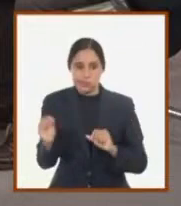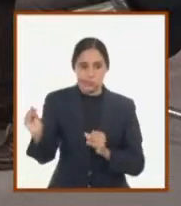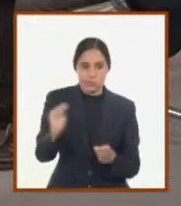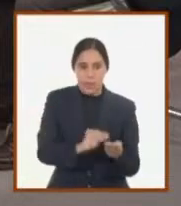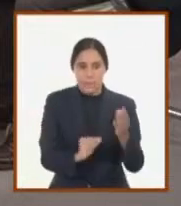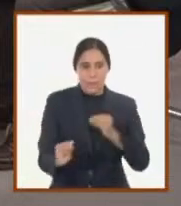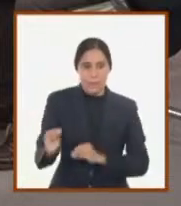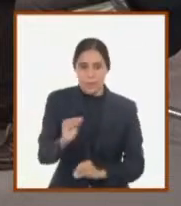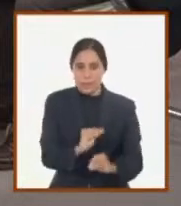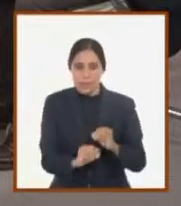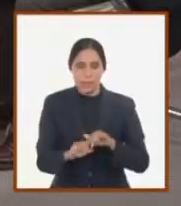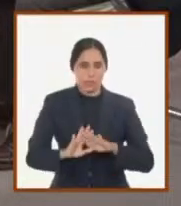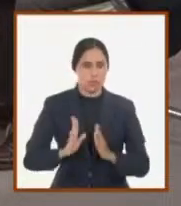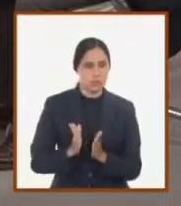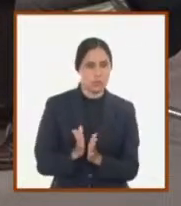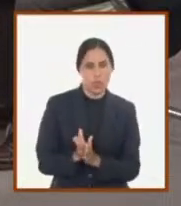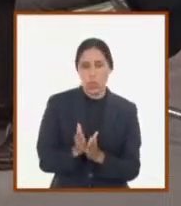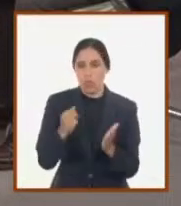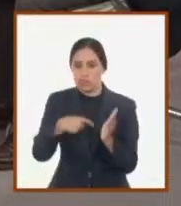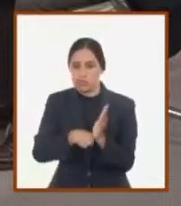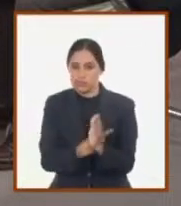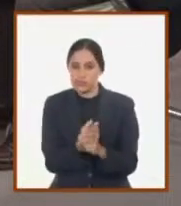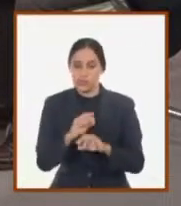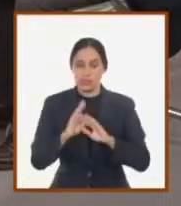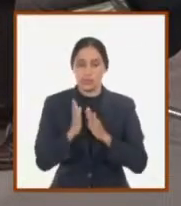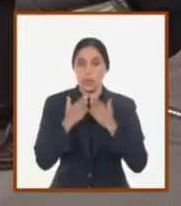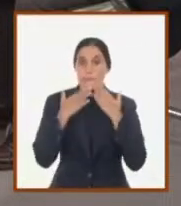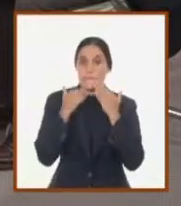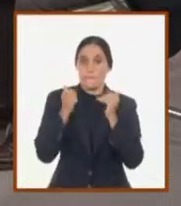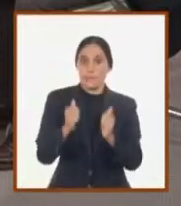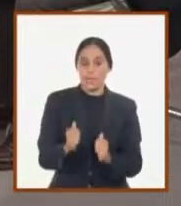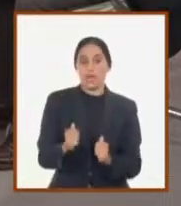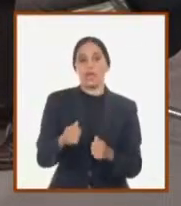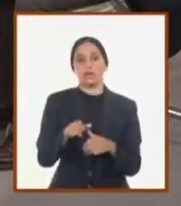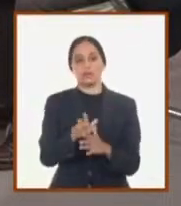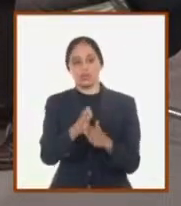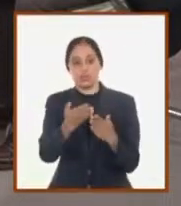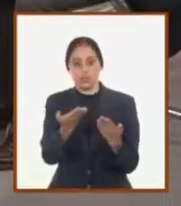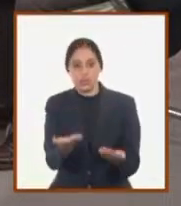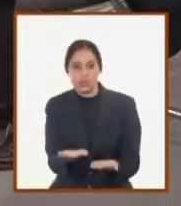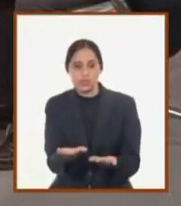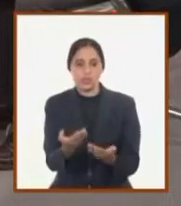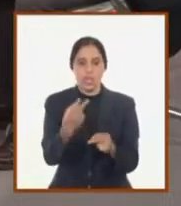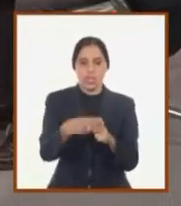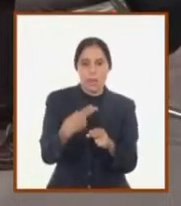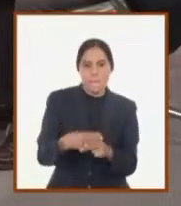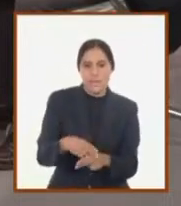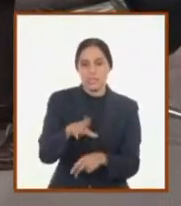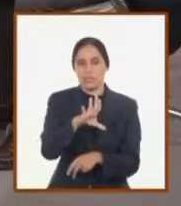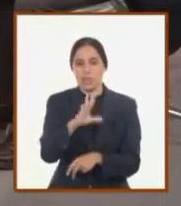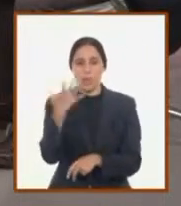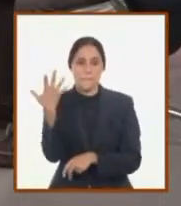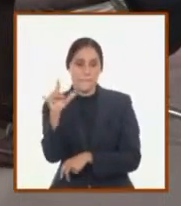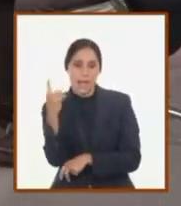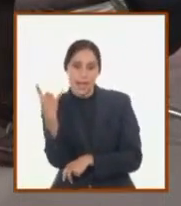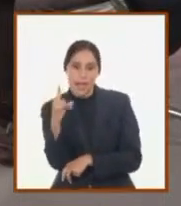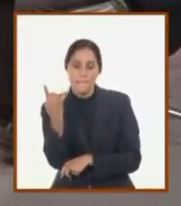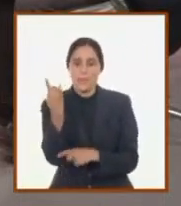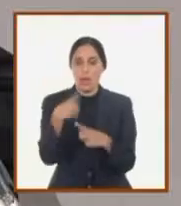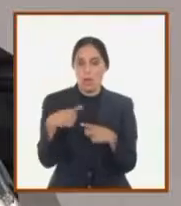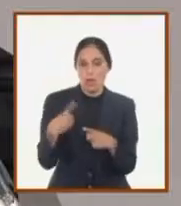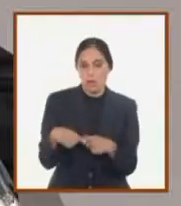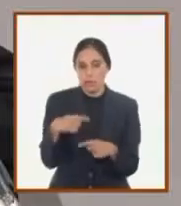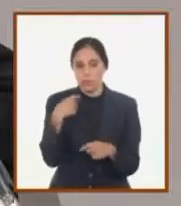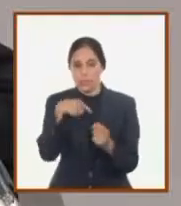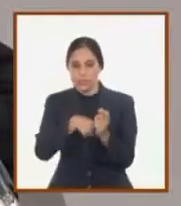fin tenemos un amplio de pazón tenemos el boletín tenemos las revistas cinco palmas y ahora Estamos enfrascados en hacer libros